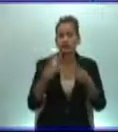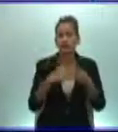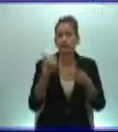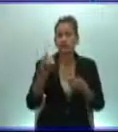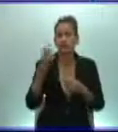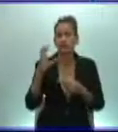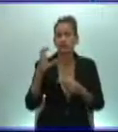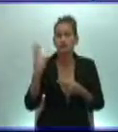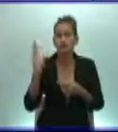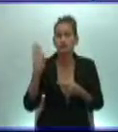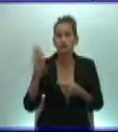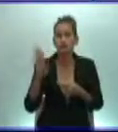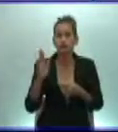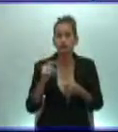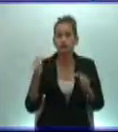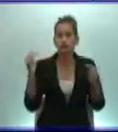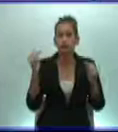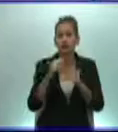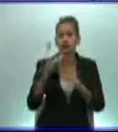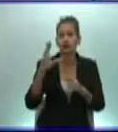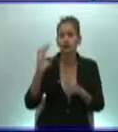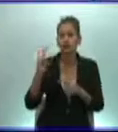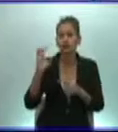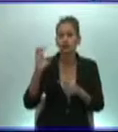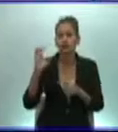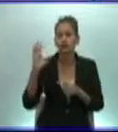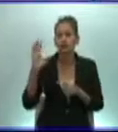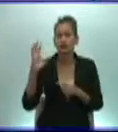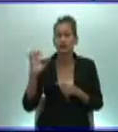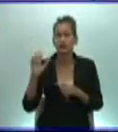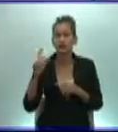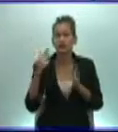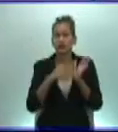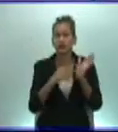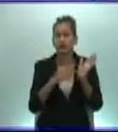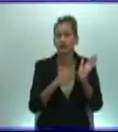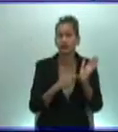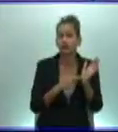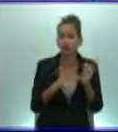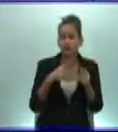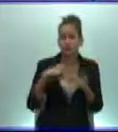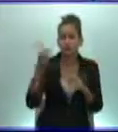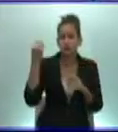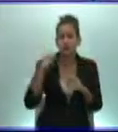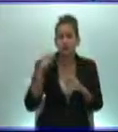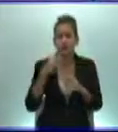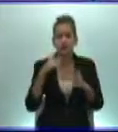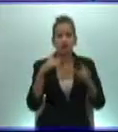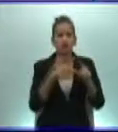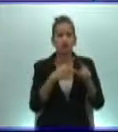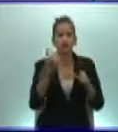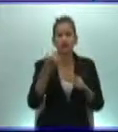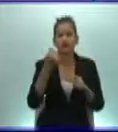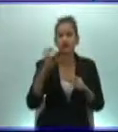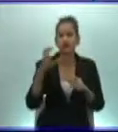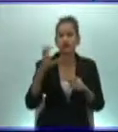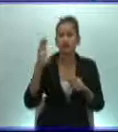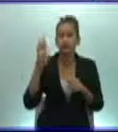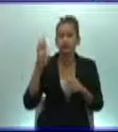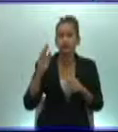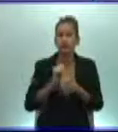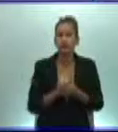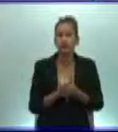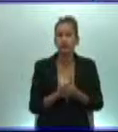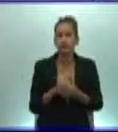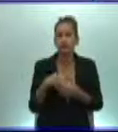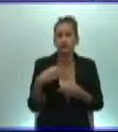ACB es igual al DCE por datos, pero yo sé que el ángulo ACB lo puedo determinar como